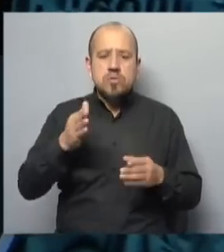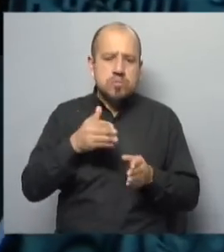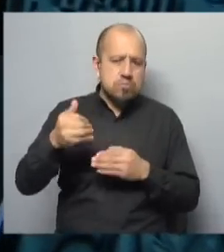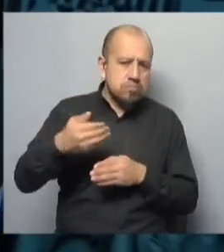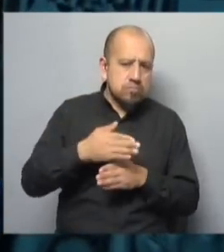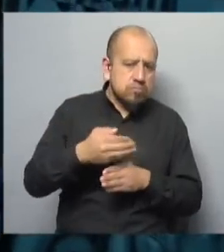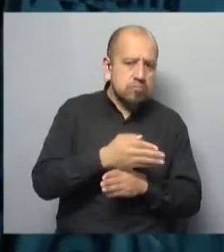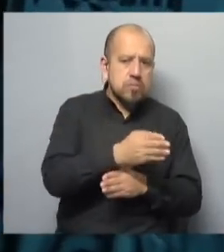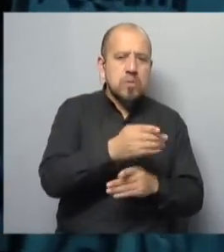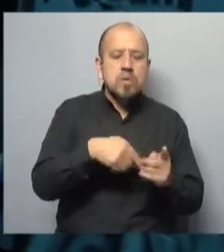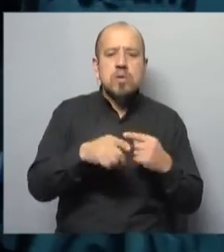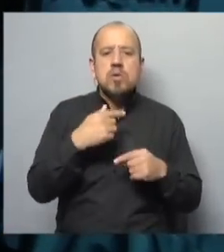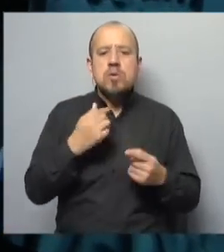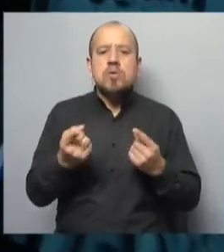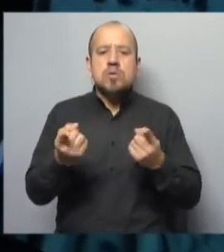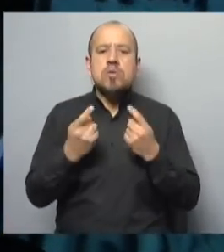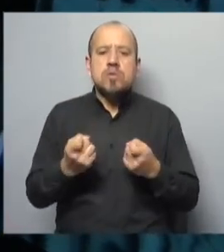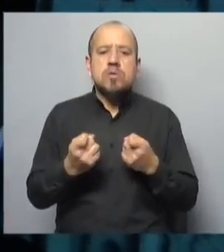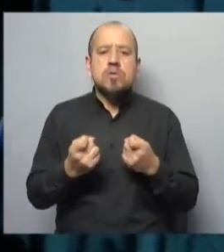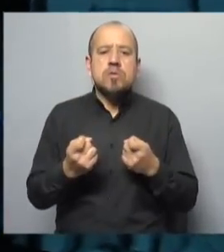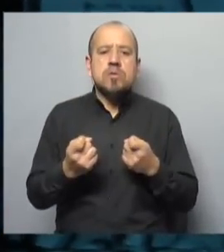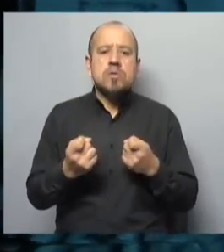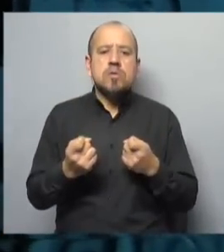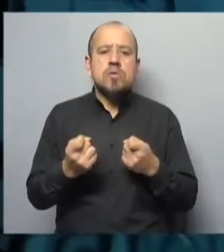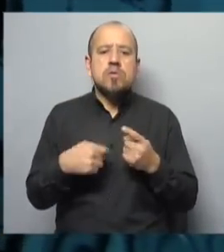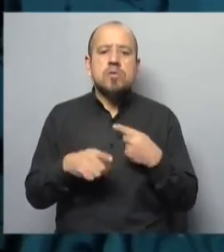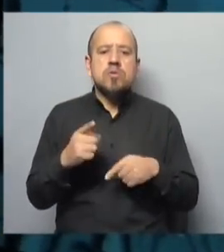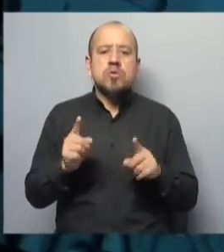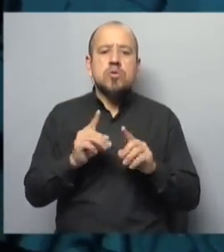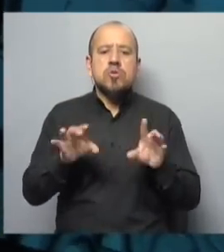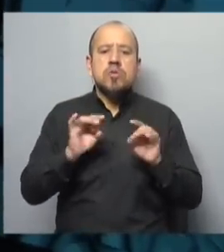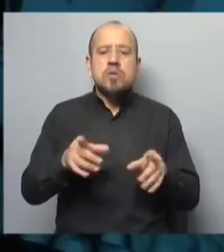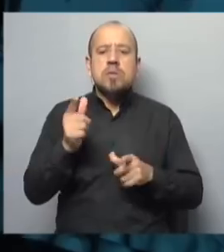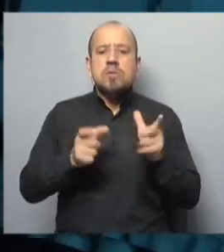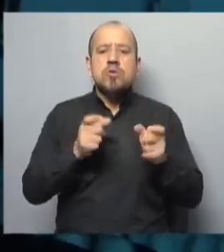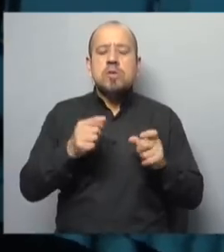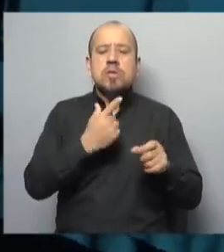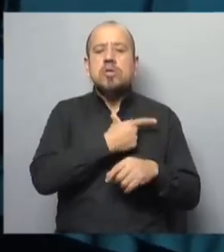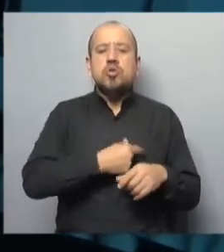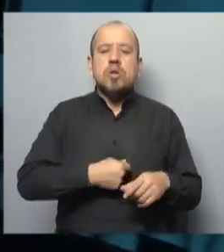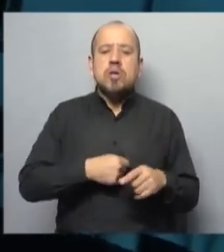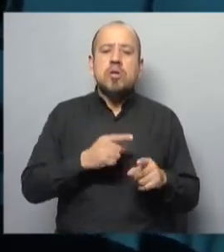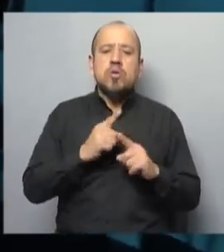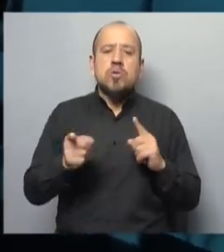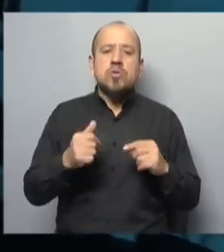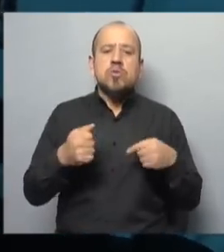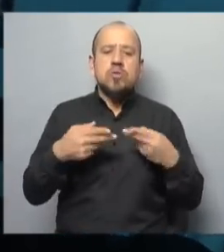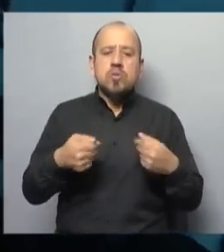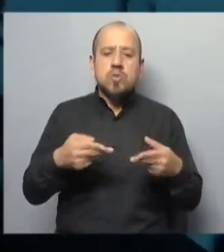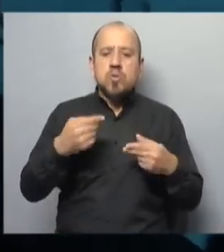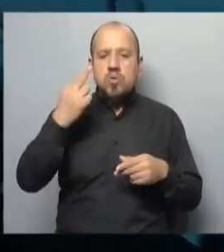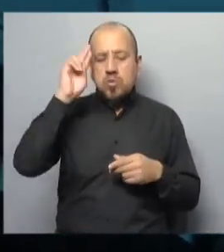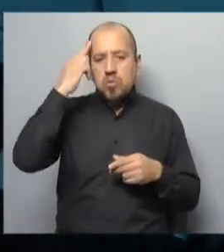que lo estaba necesitando no sólo la gente de nacional sino también el fútbol uruguayo que